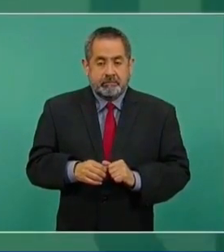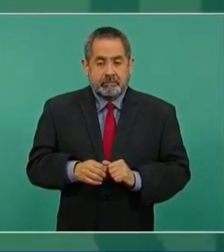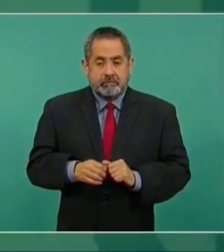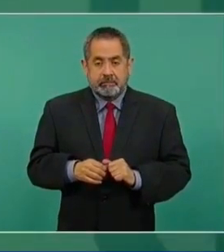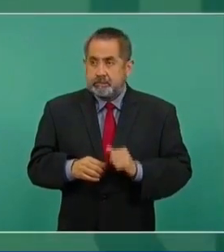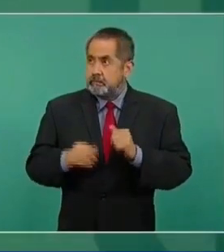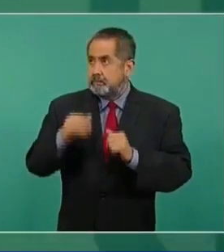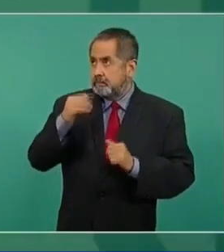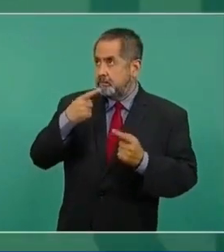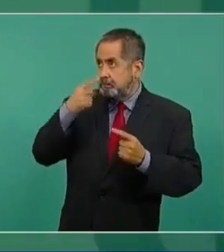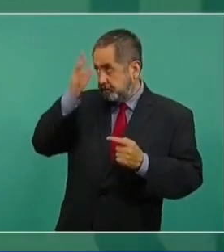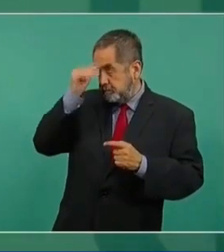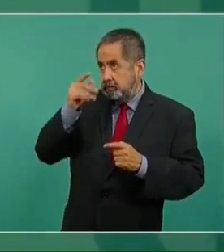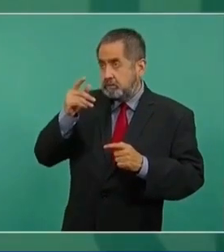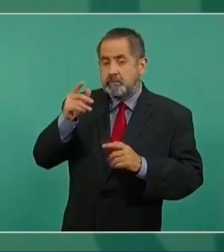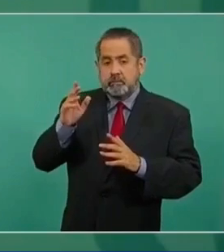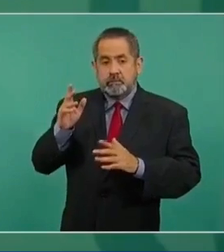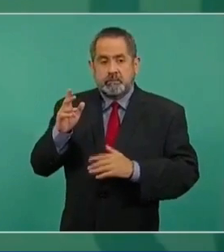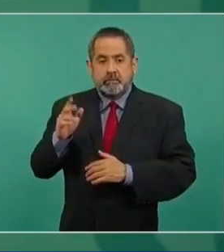Acordamos de que